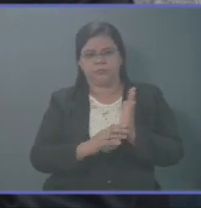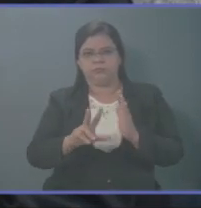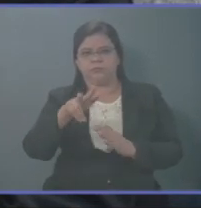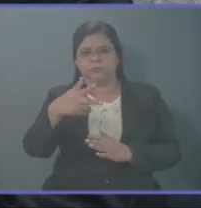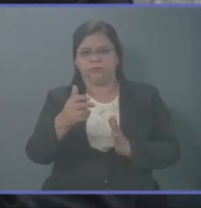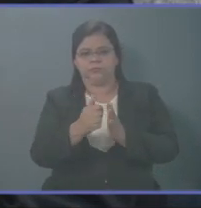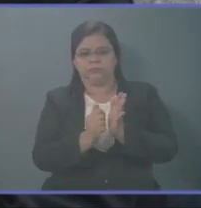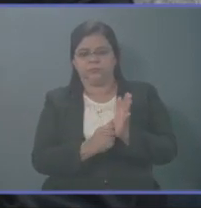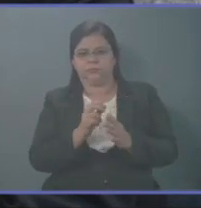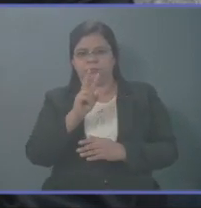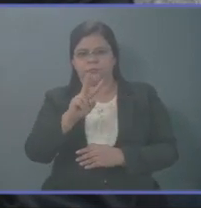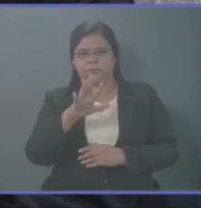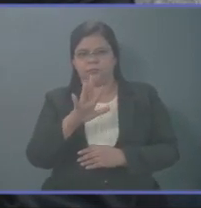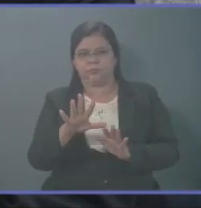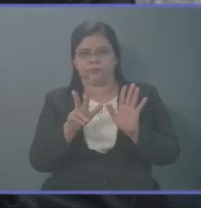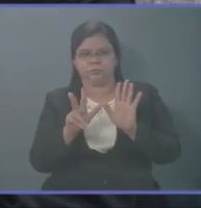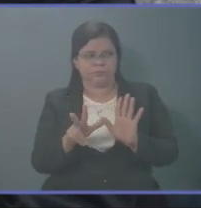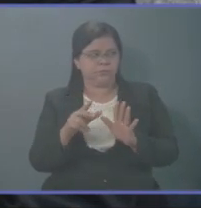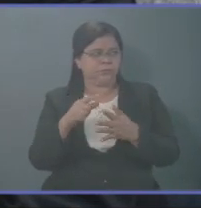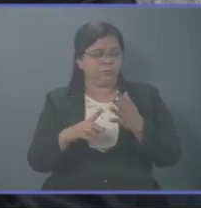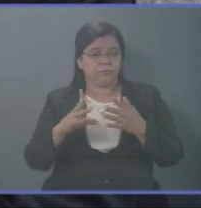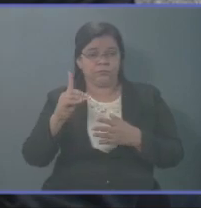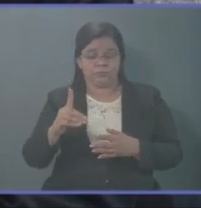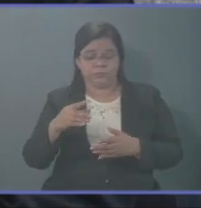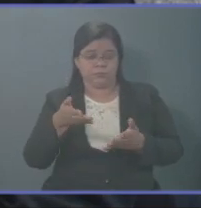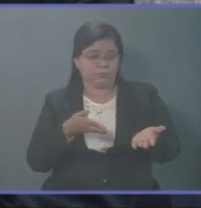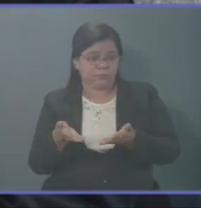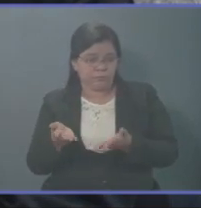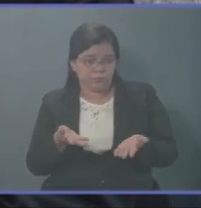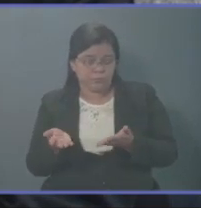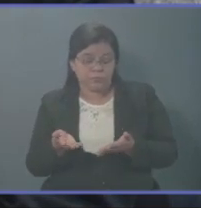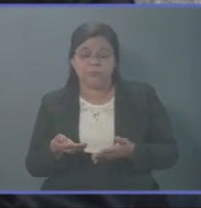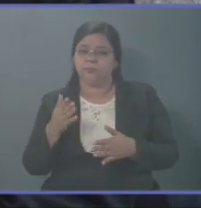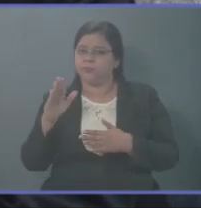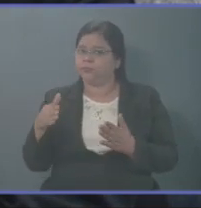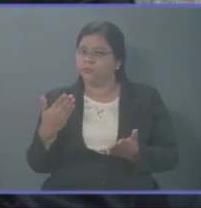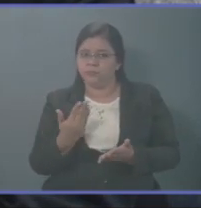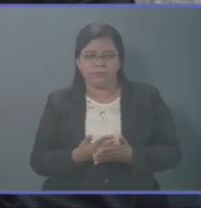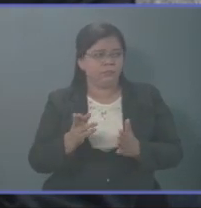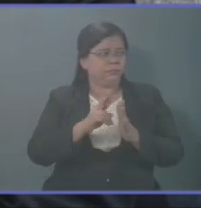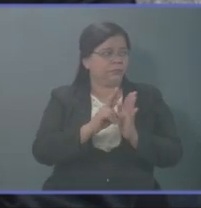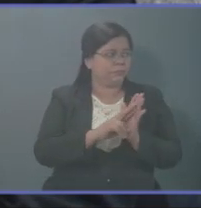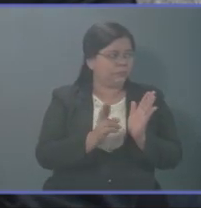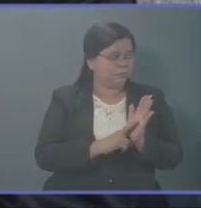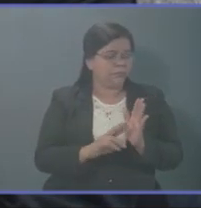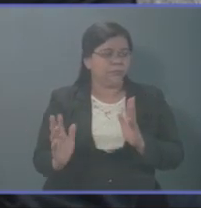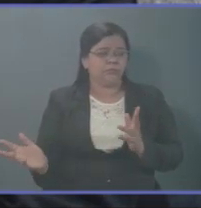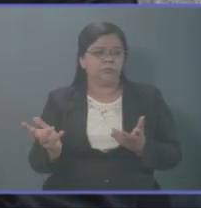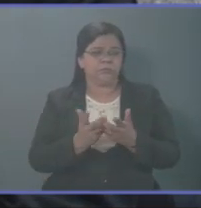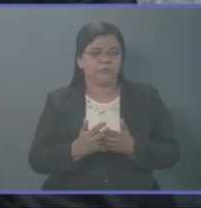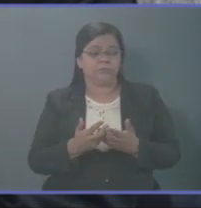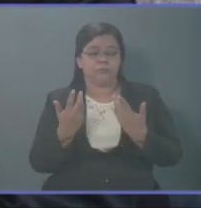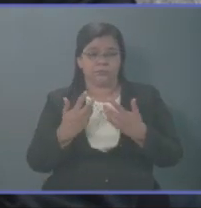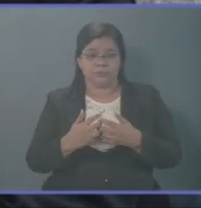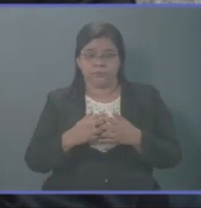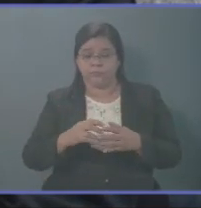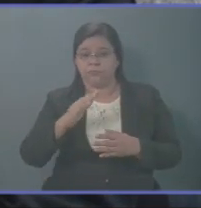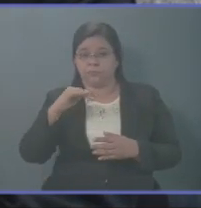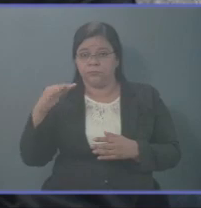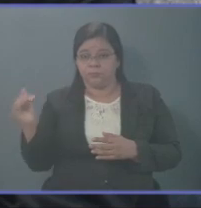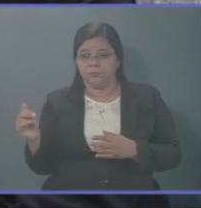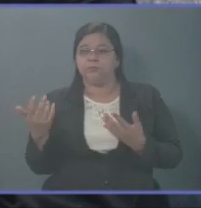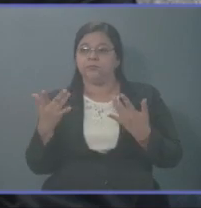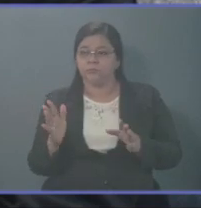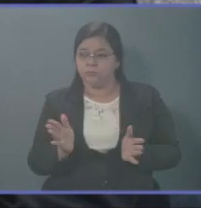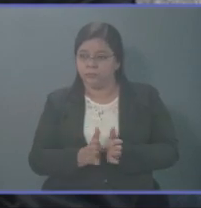artículo 258 del Código de Comercio. Los registros públicos correspondientes y la imprenta nacional se mantendrán abiertos